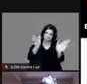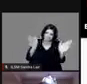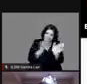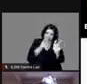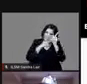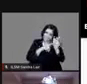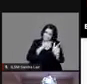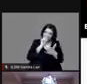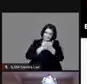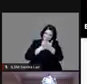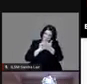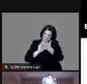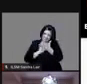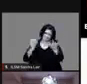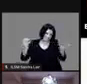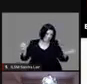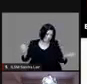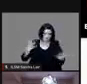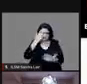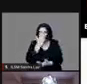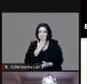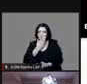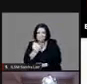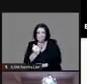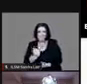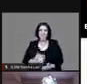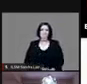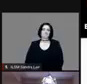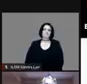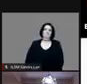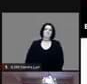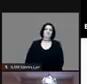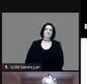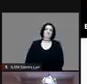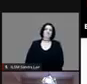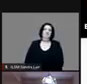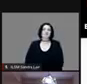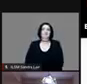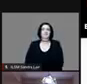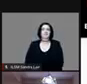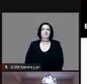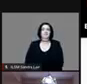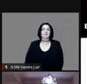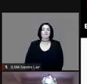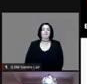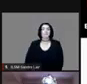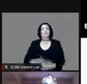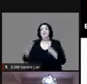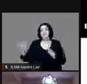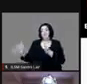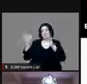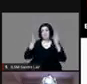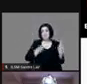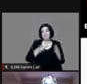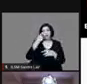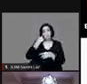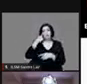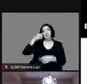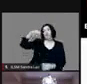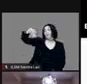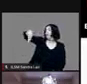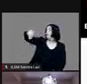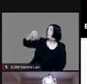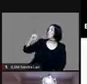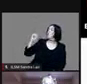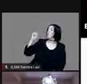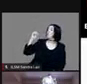ejercicio de la escritura por otro lado pues bueno mencionarles que el módulo 2 está